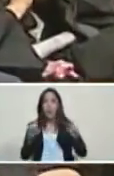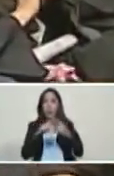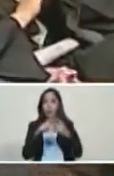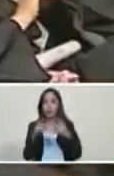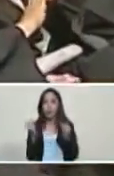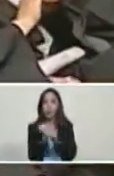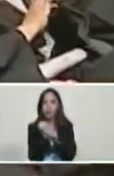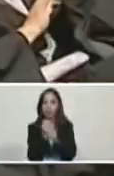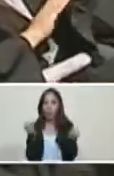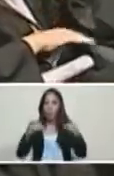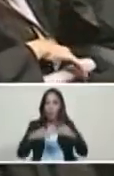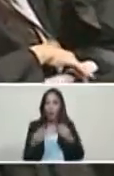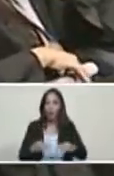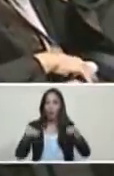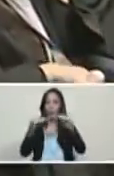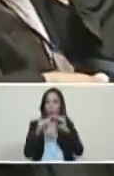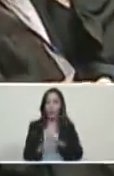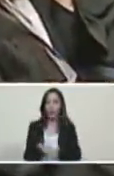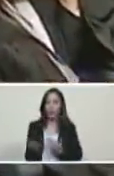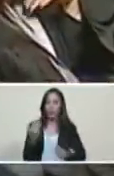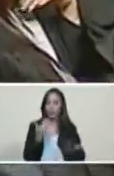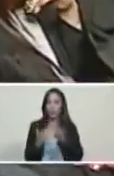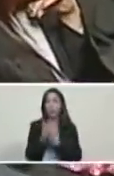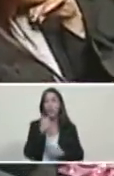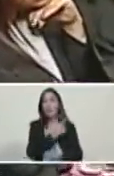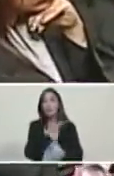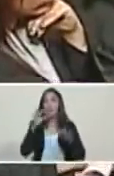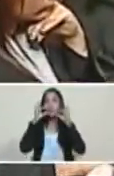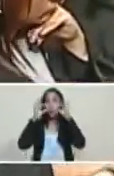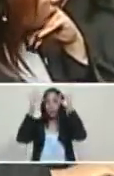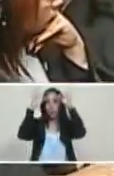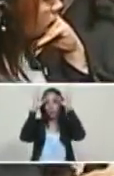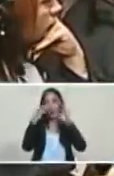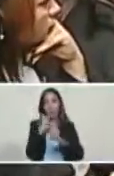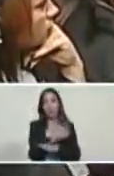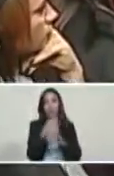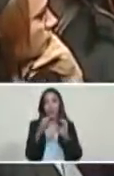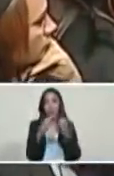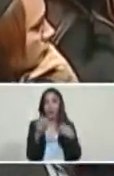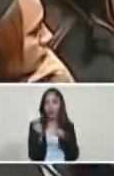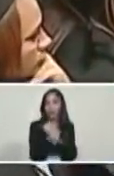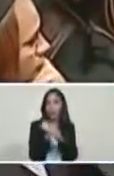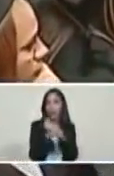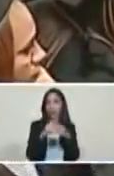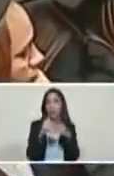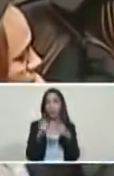acción. Diría Simón Rodríguez si estuviera aquí con nosotros.